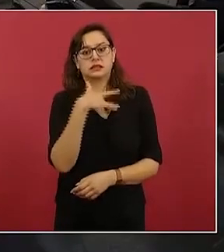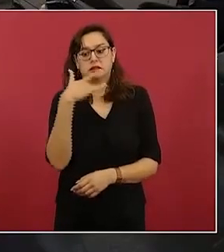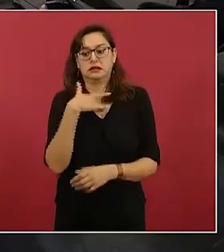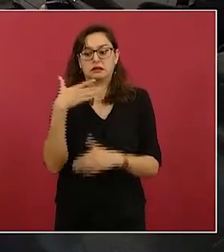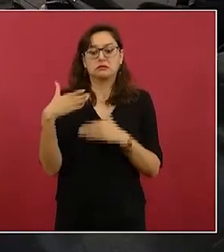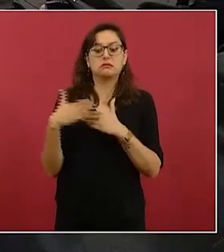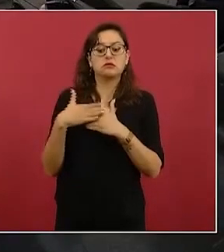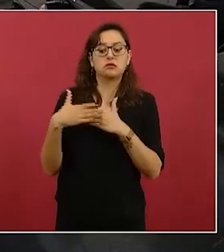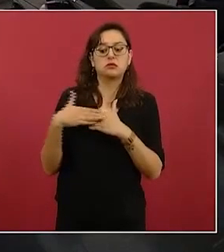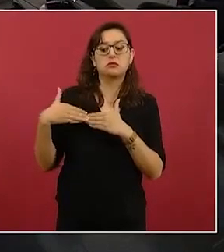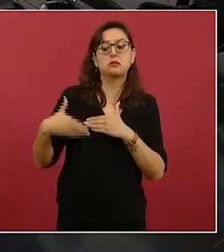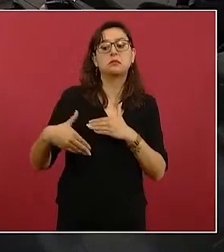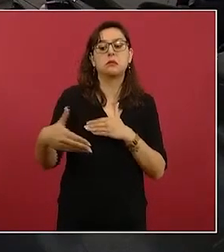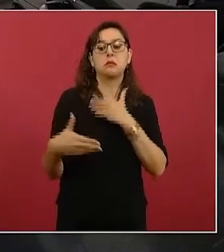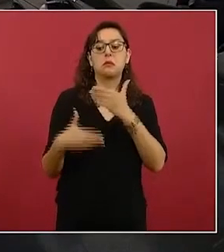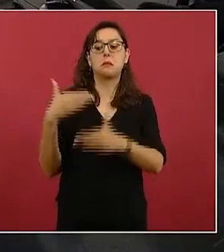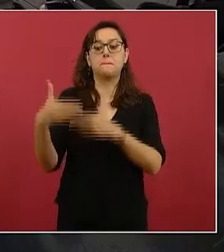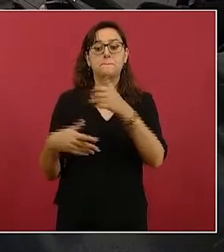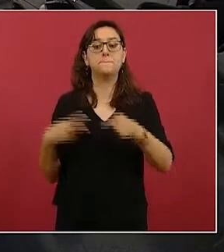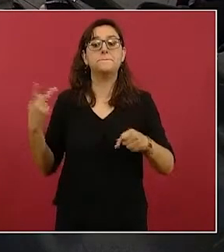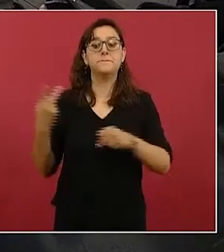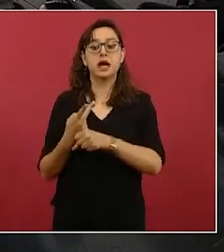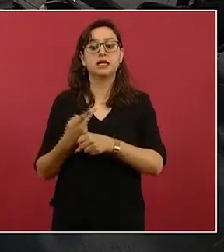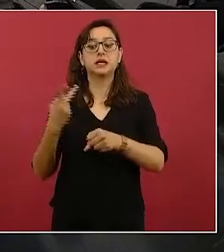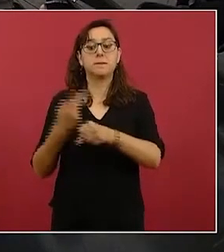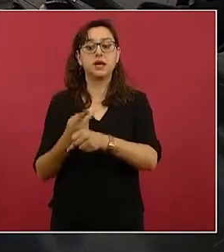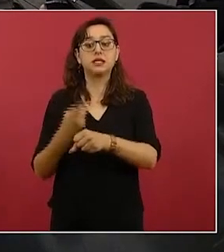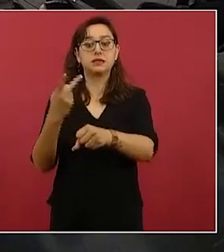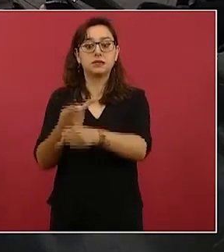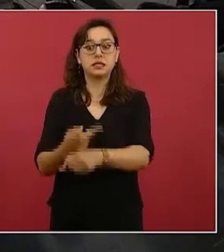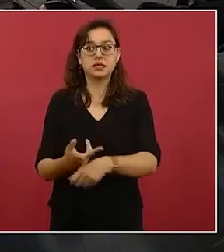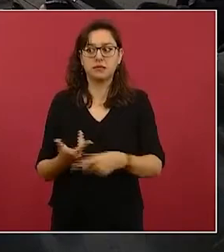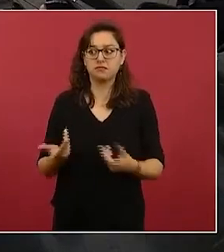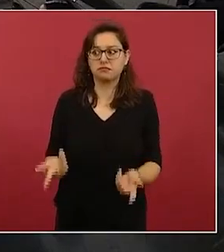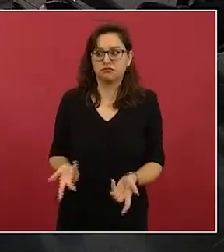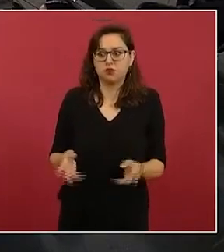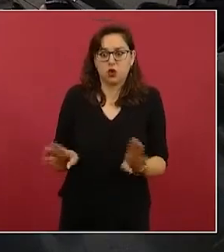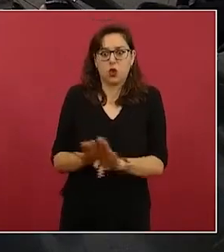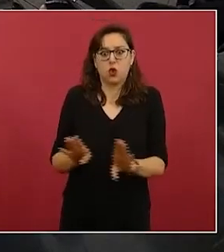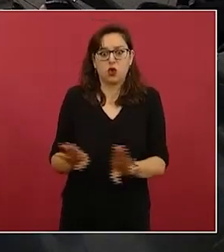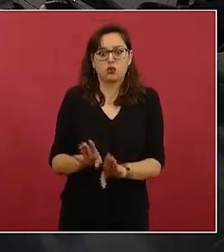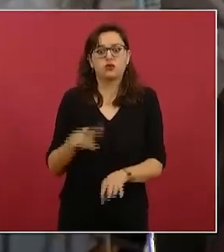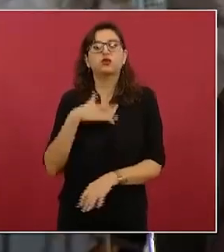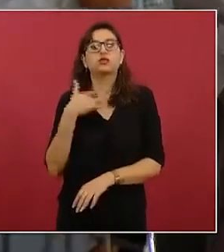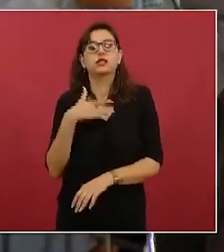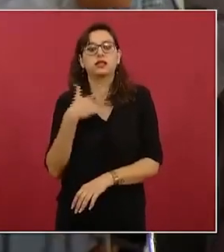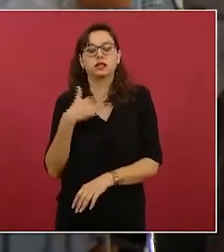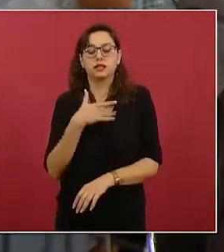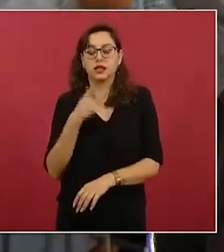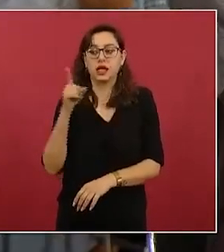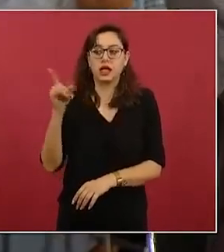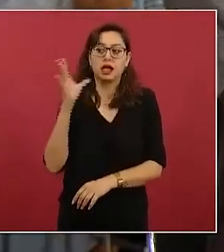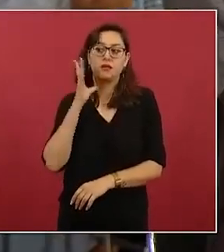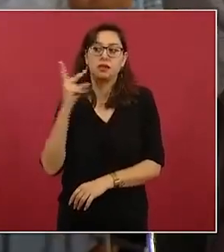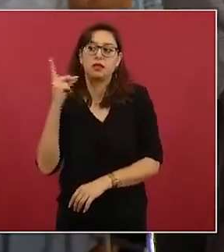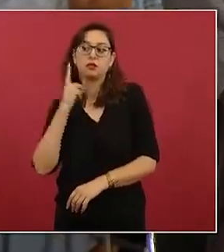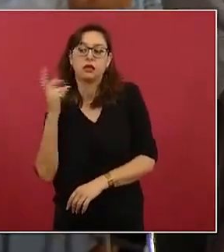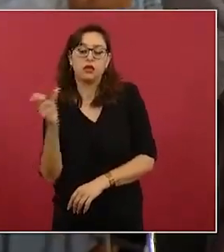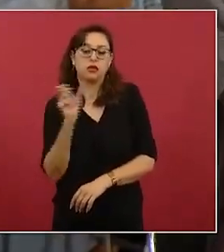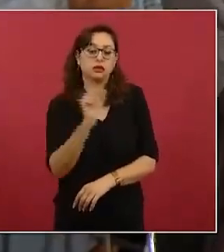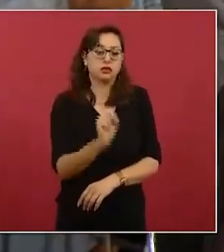reflexión de cómo van a ir transcurriendo o qué debería ocurrir o qué perspectiva tiene tanto en San Lázaro como en la